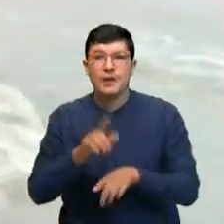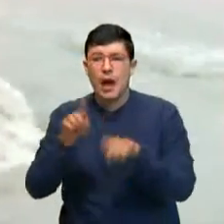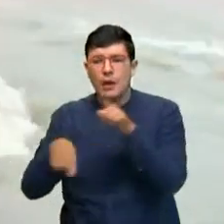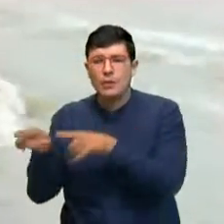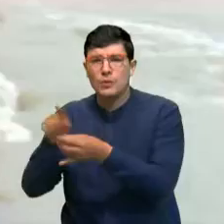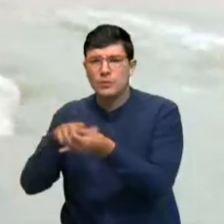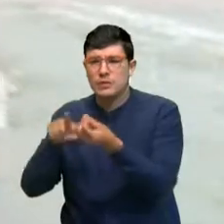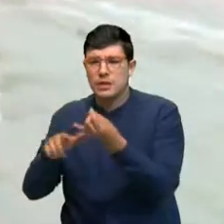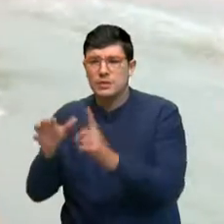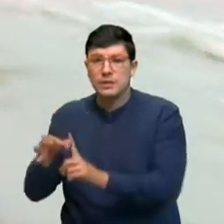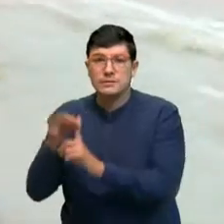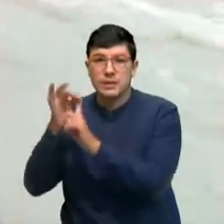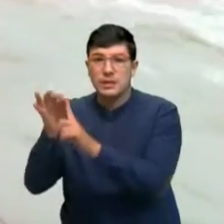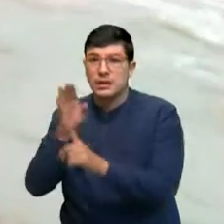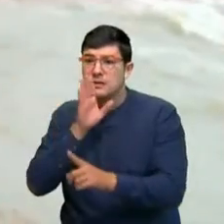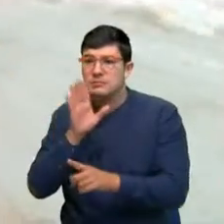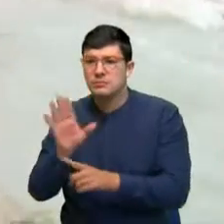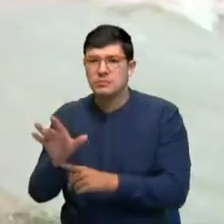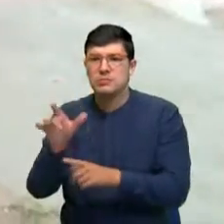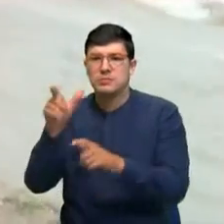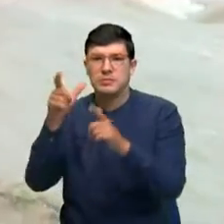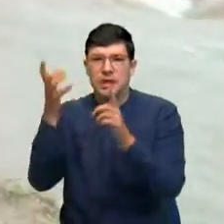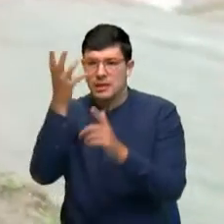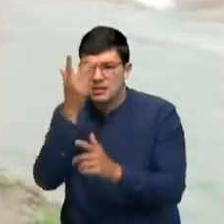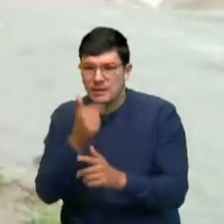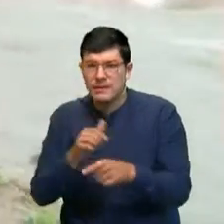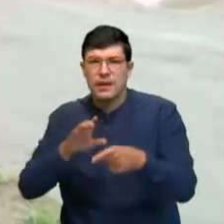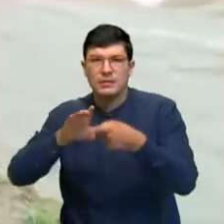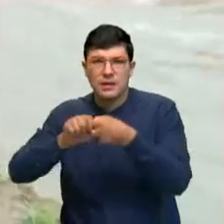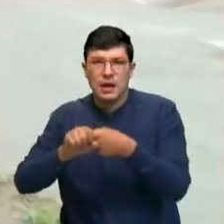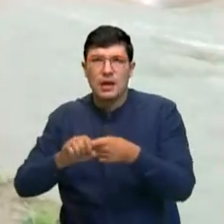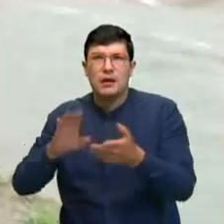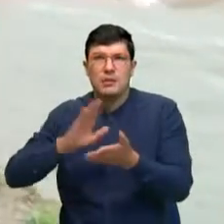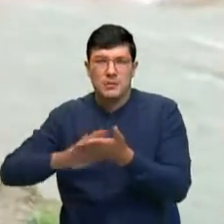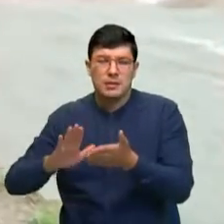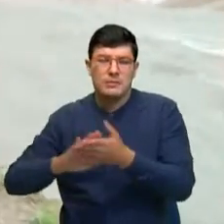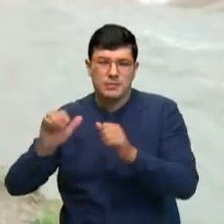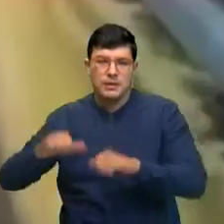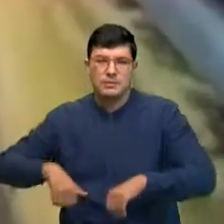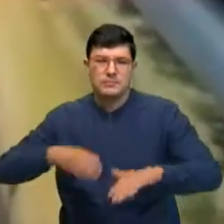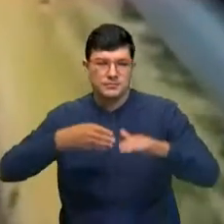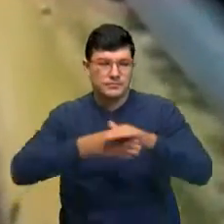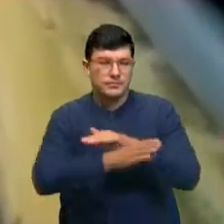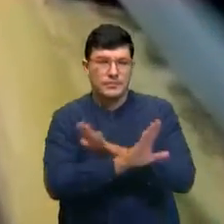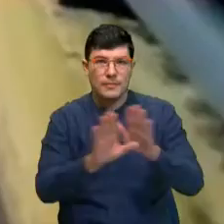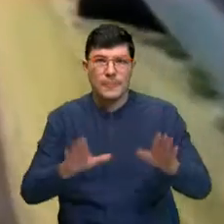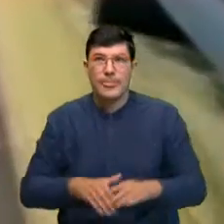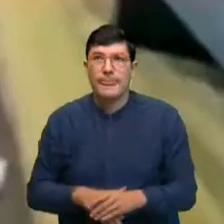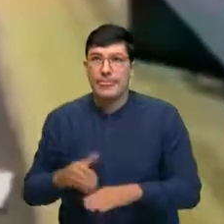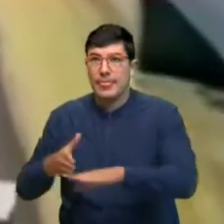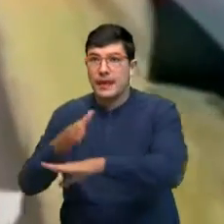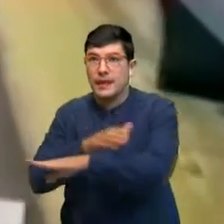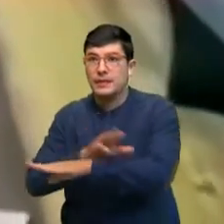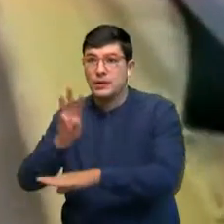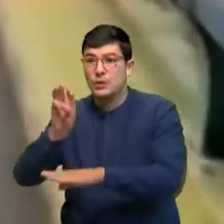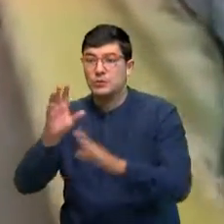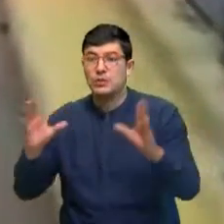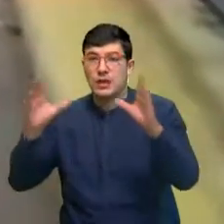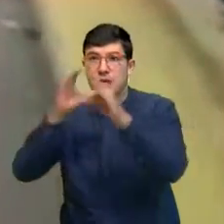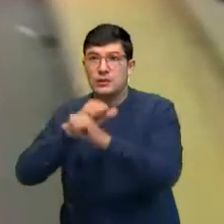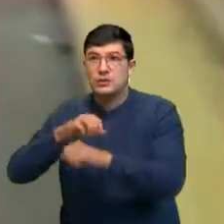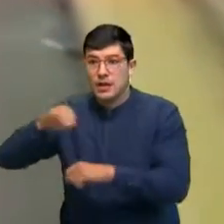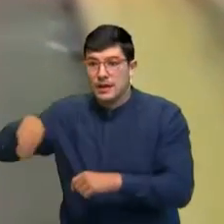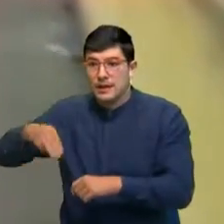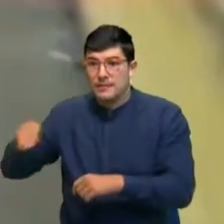especiales como una receta médica o un examen médico son permitidos aunque desde las 8 de la noche del miércoles no se